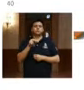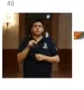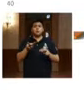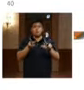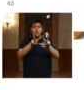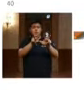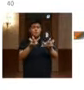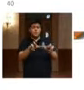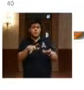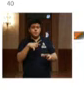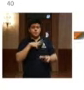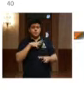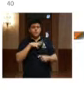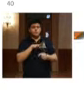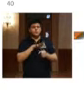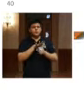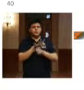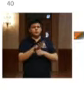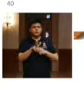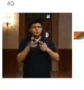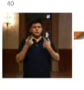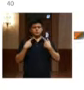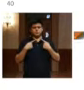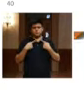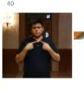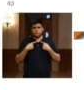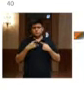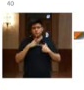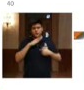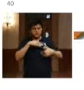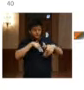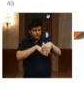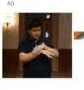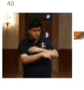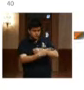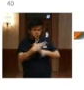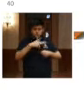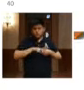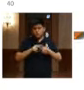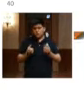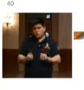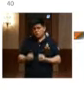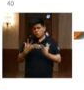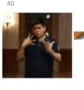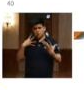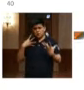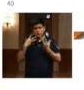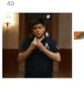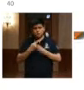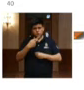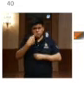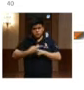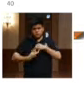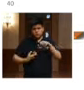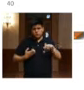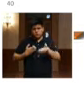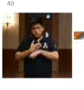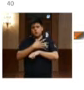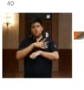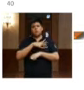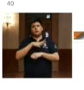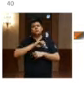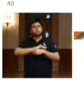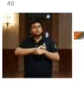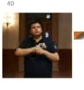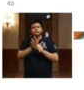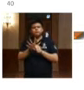Hablando específicamente de los pacientes que se encuentran hospitalizados en el estado por COVID-19,